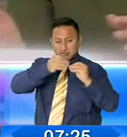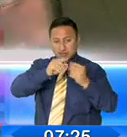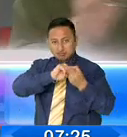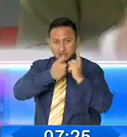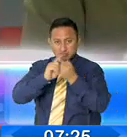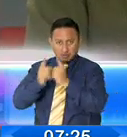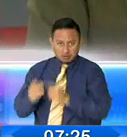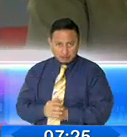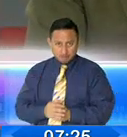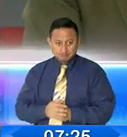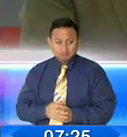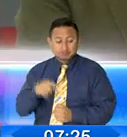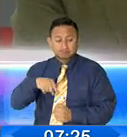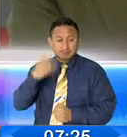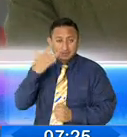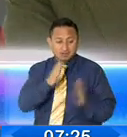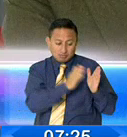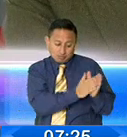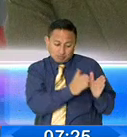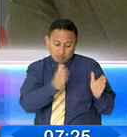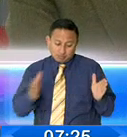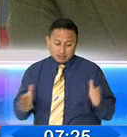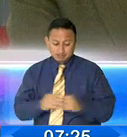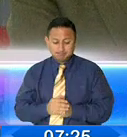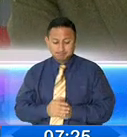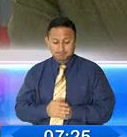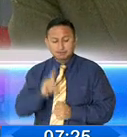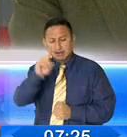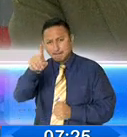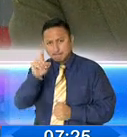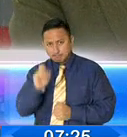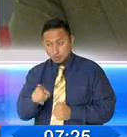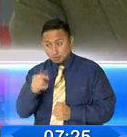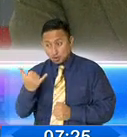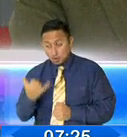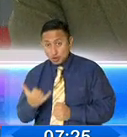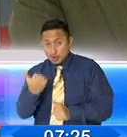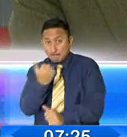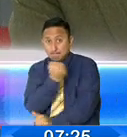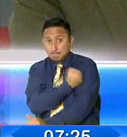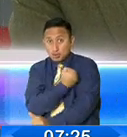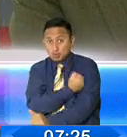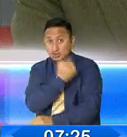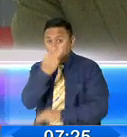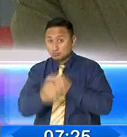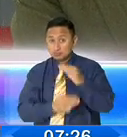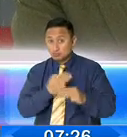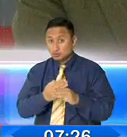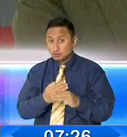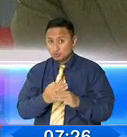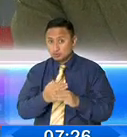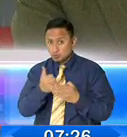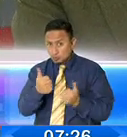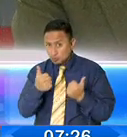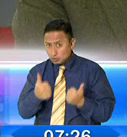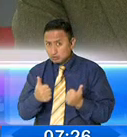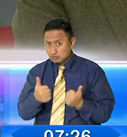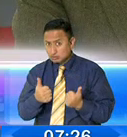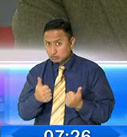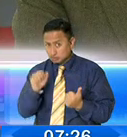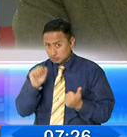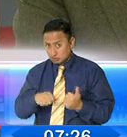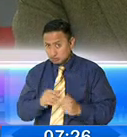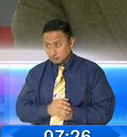justamente a estos días, las vacunas que se están implementando en el mundo entero, ¿están dando el resultado del caso? Porque estamos viendo